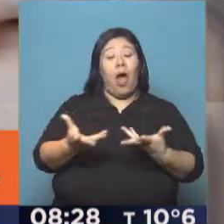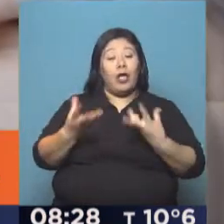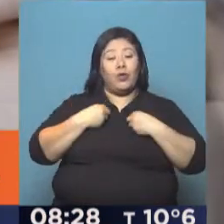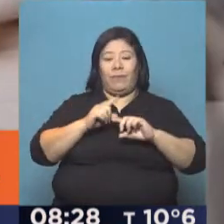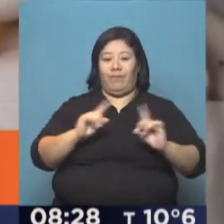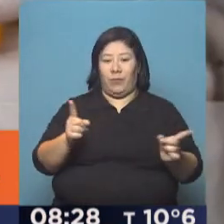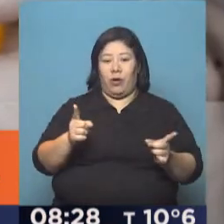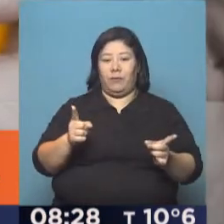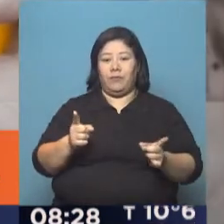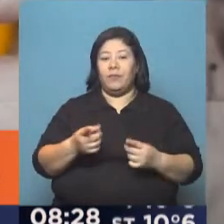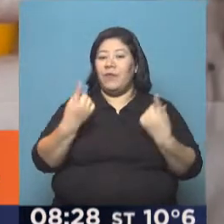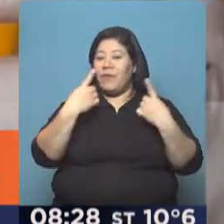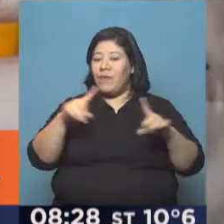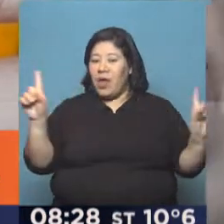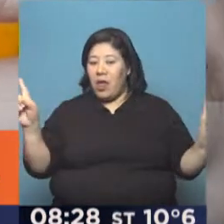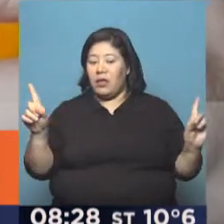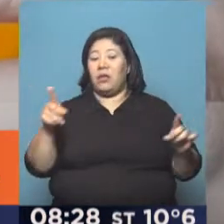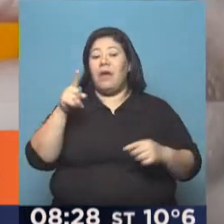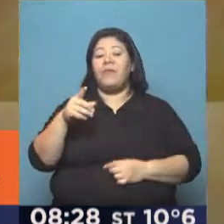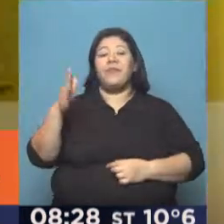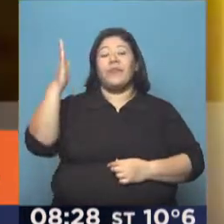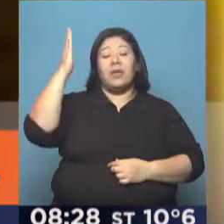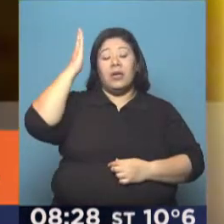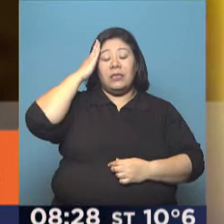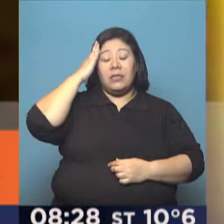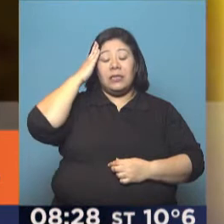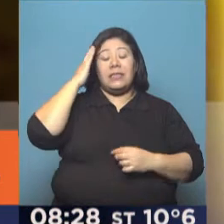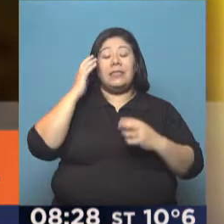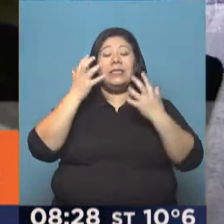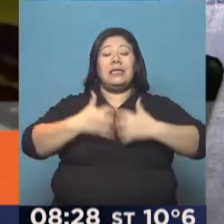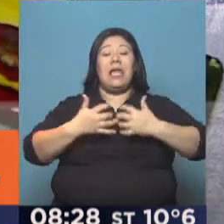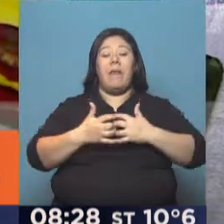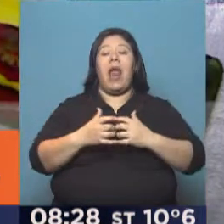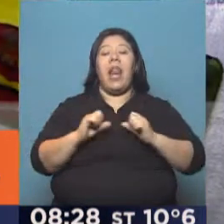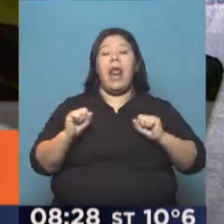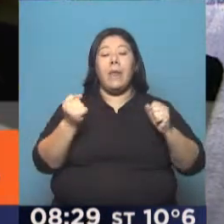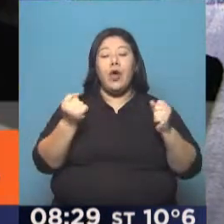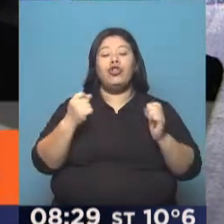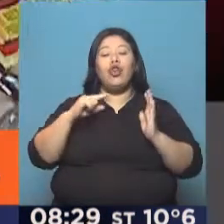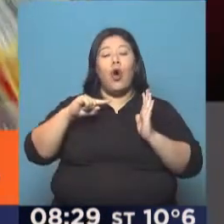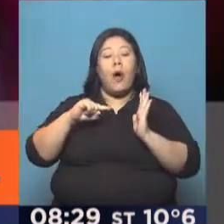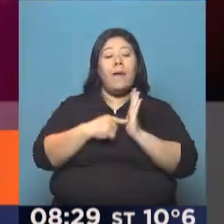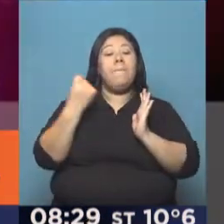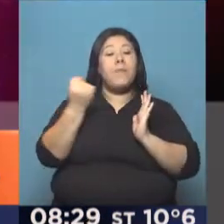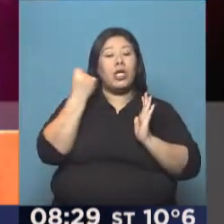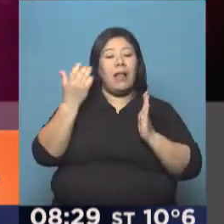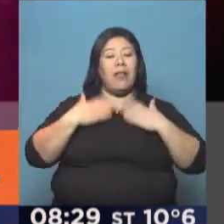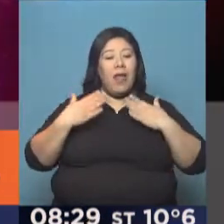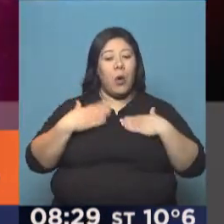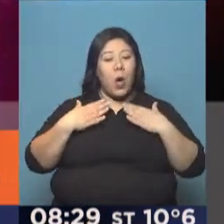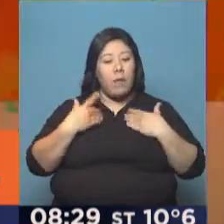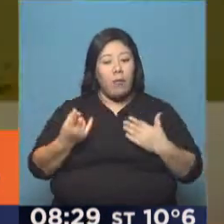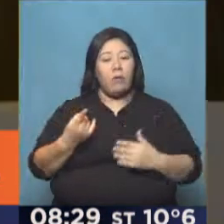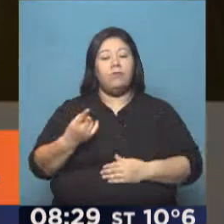contrario, es un depresor del sistema nervioso central. Esta confusión puede ser fatal.